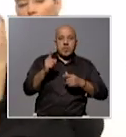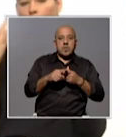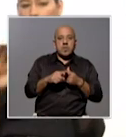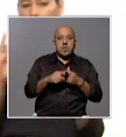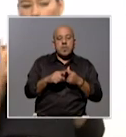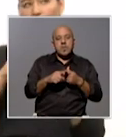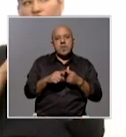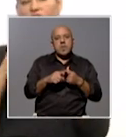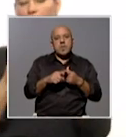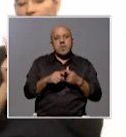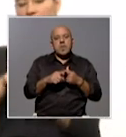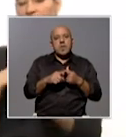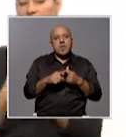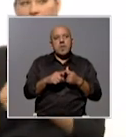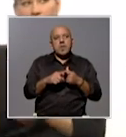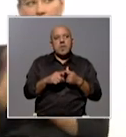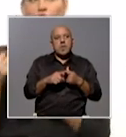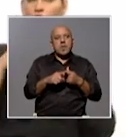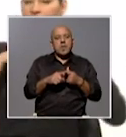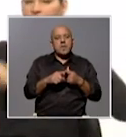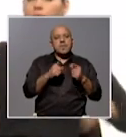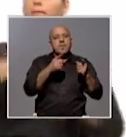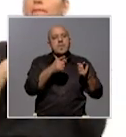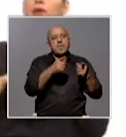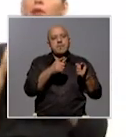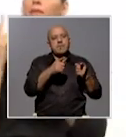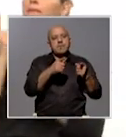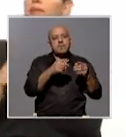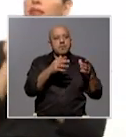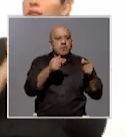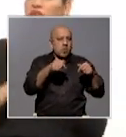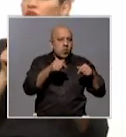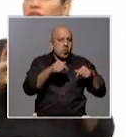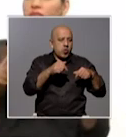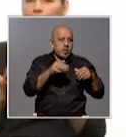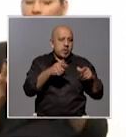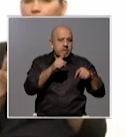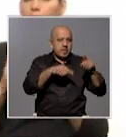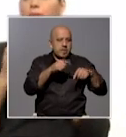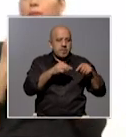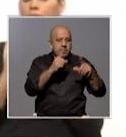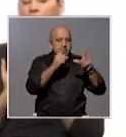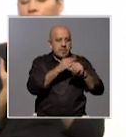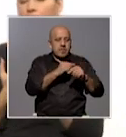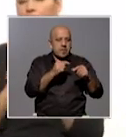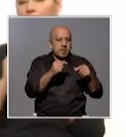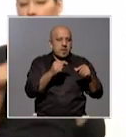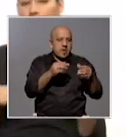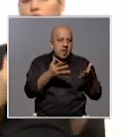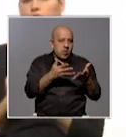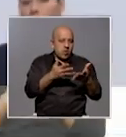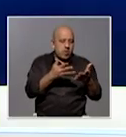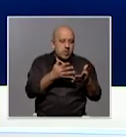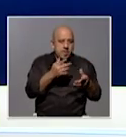amplio teniendo en cuenta que recién recién está terminando el trámite en una de las cámaras que ahora queda